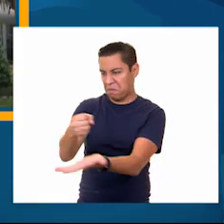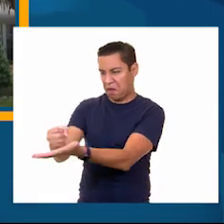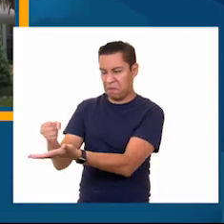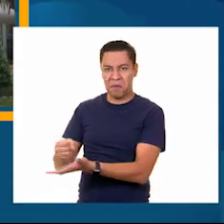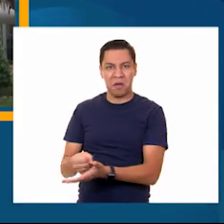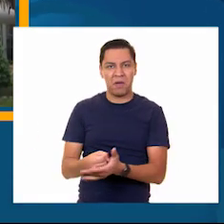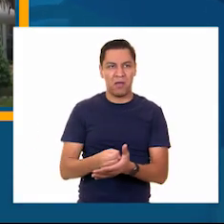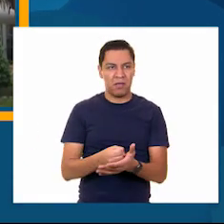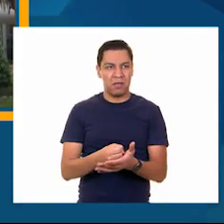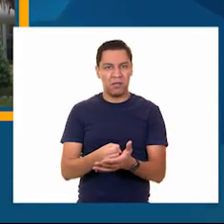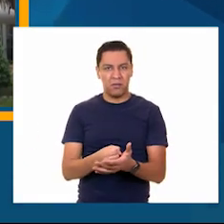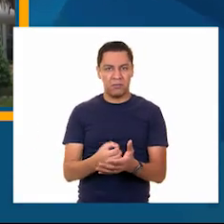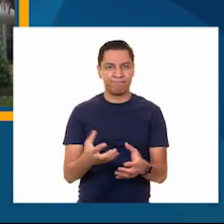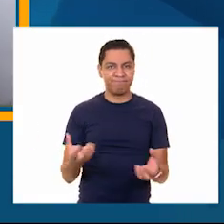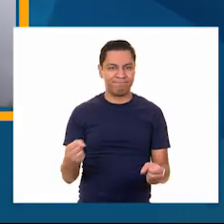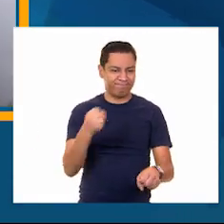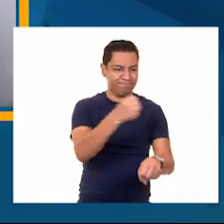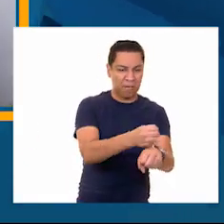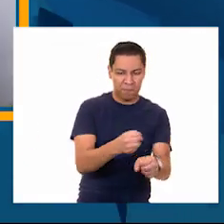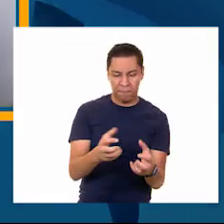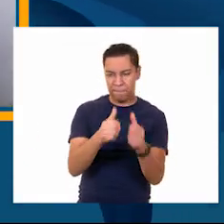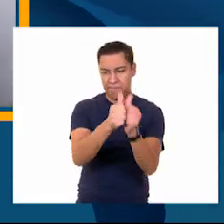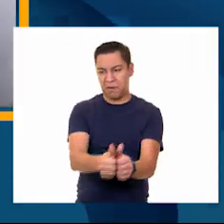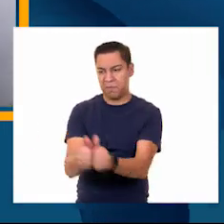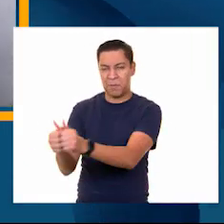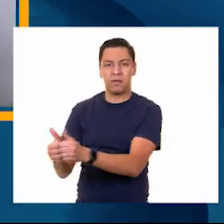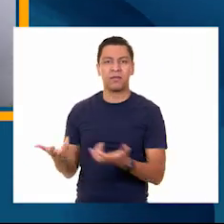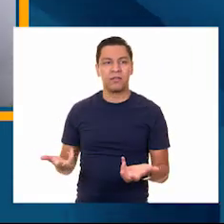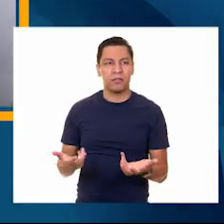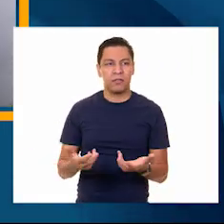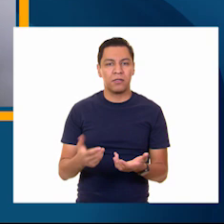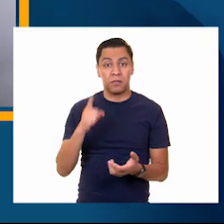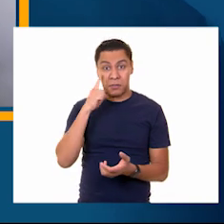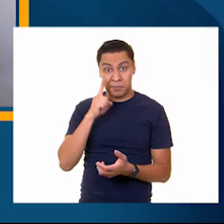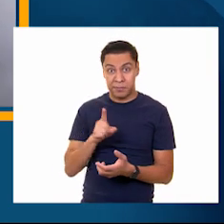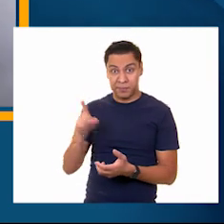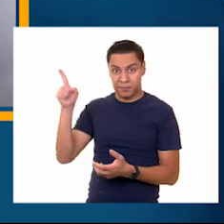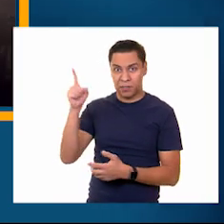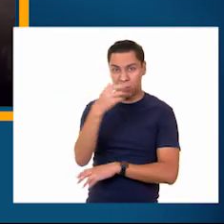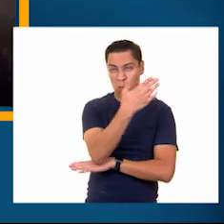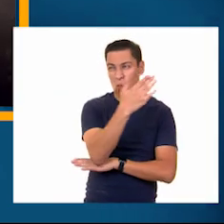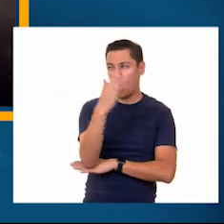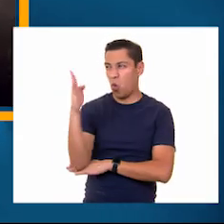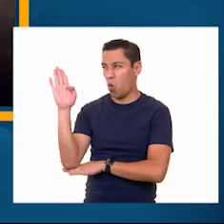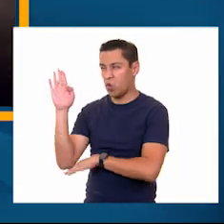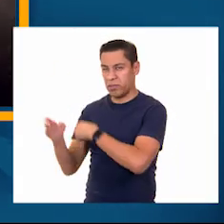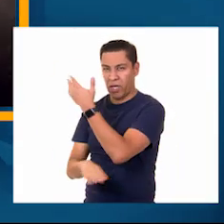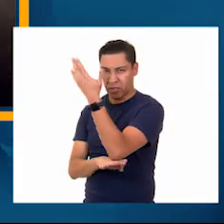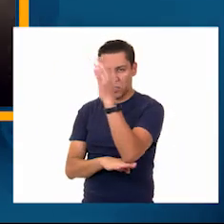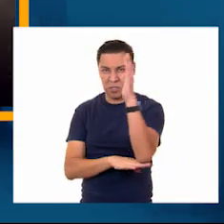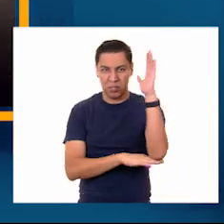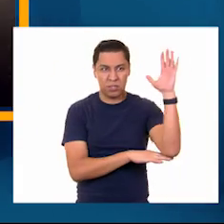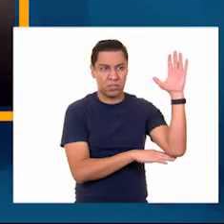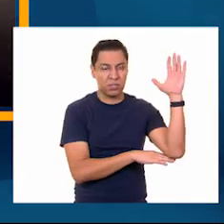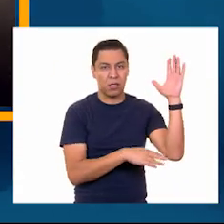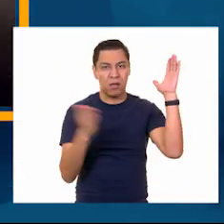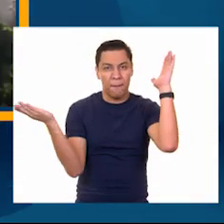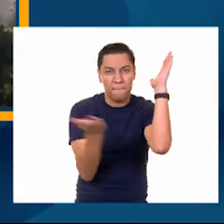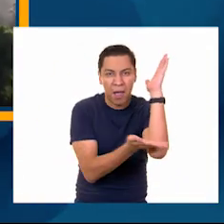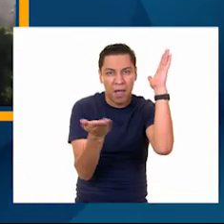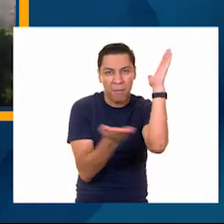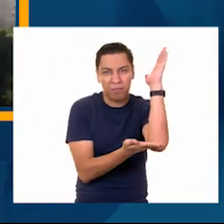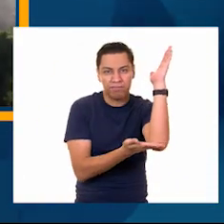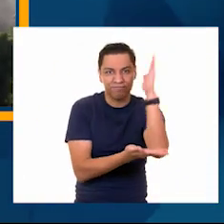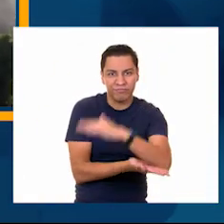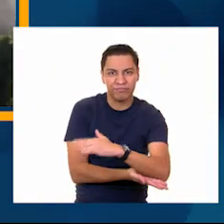control los recursos naturales. Por ejemplo, la sobreexplotación de los bosques implica la pérdida de espacios verdes